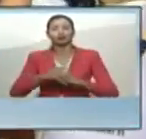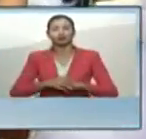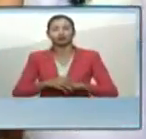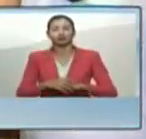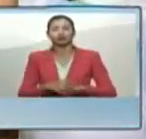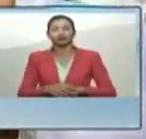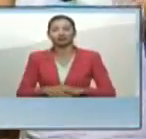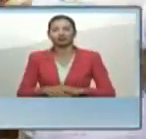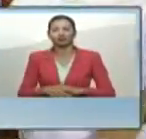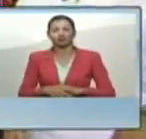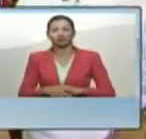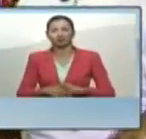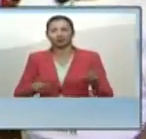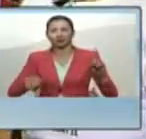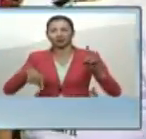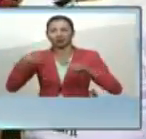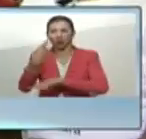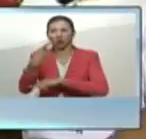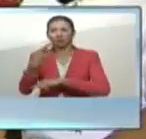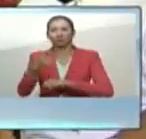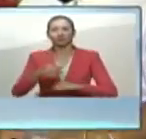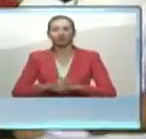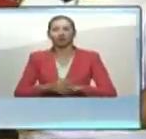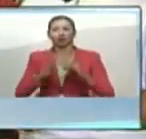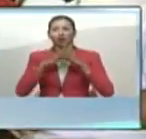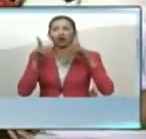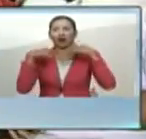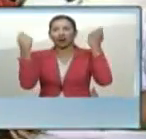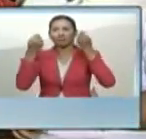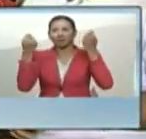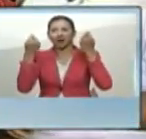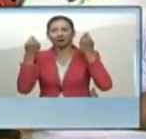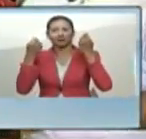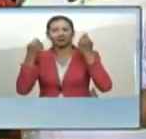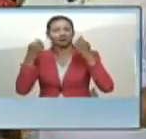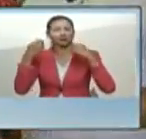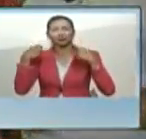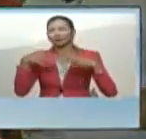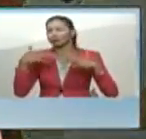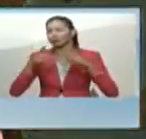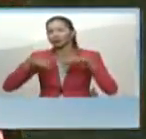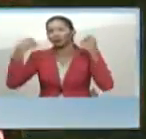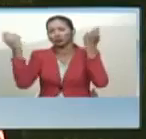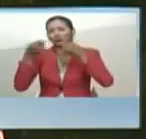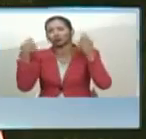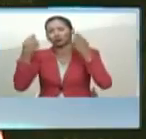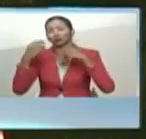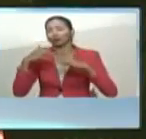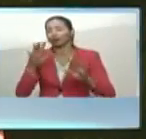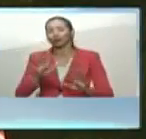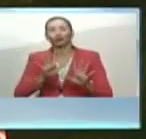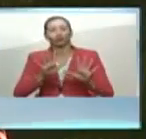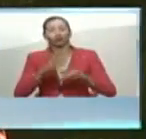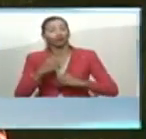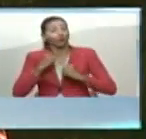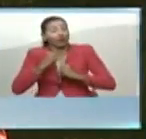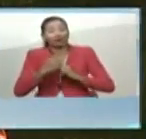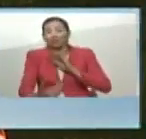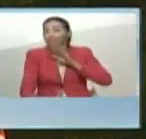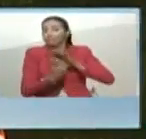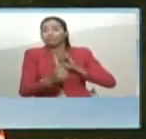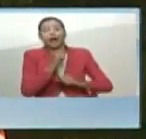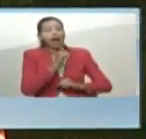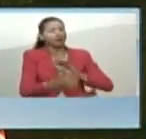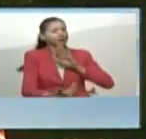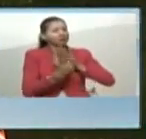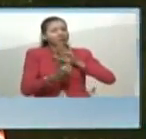propinarle un golpe certero a todas las campañas de manipulación que se han recompuesto y que han hecho daño y en